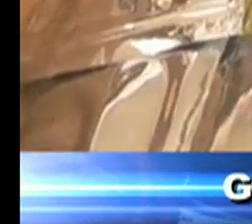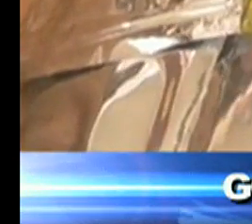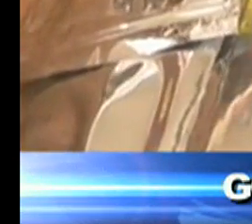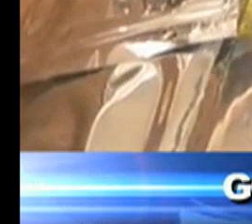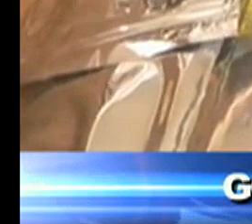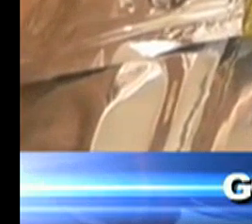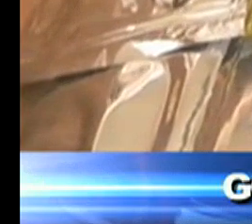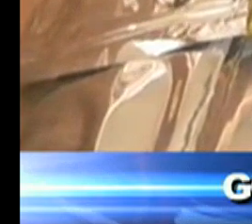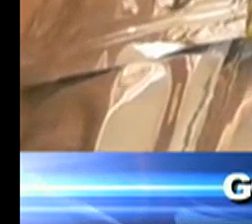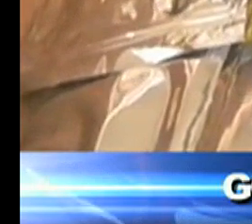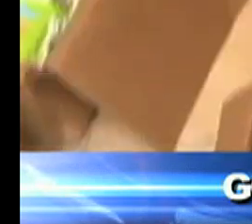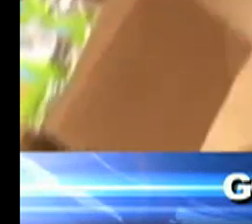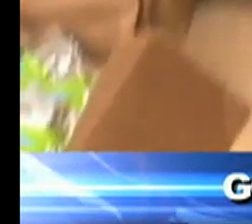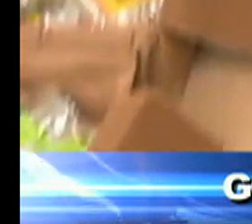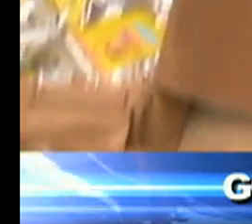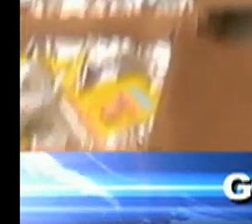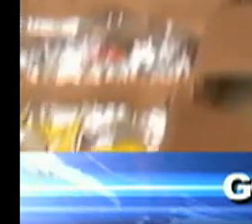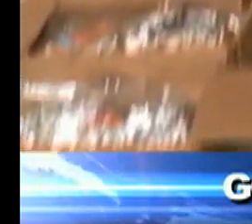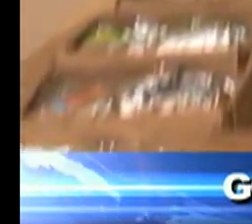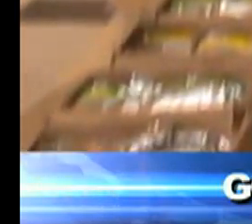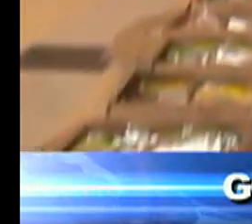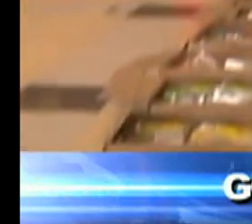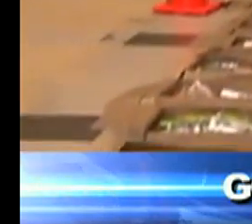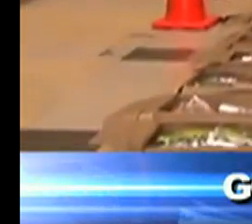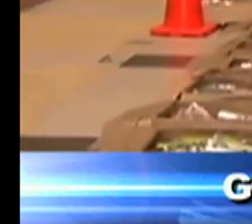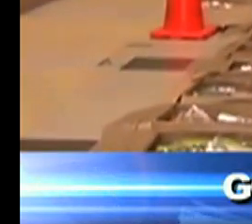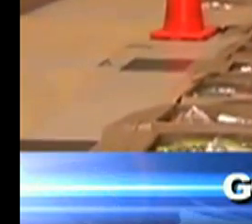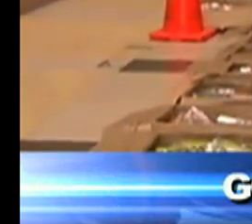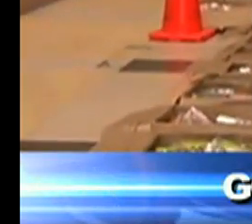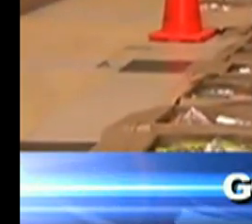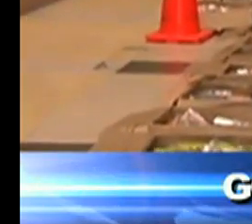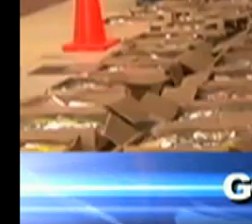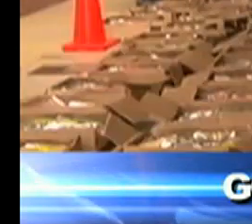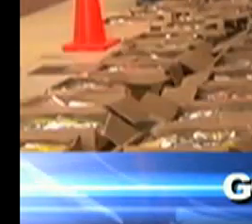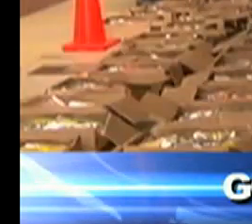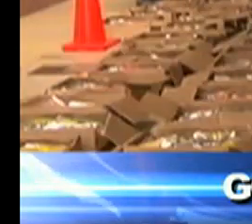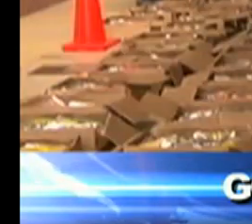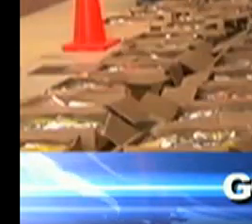Este es el más grande cargamento incautado en lo que va del 2018.